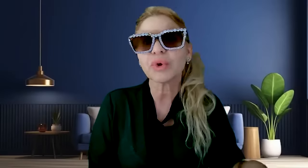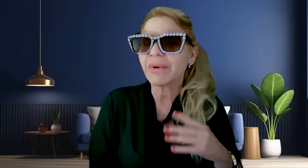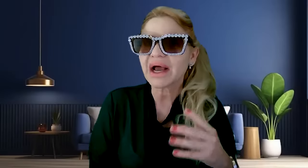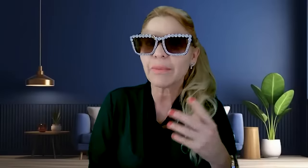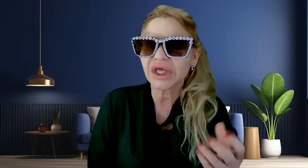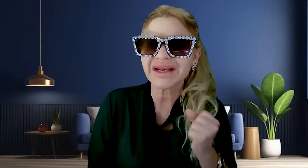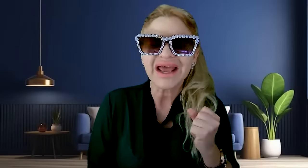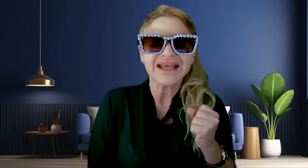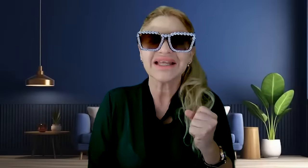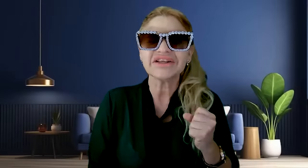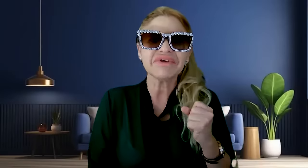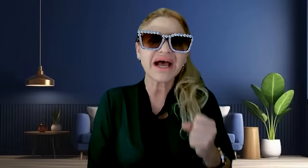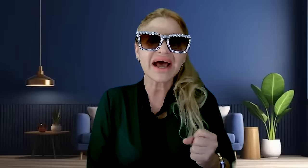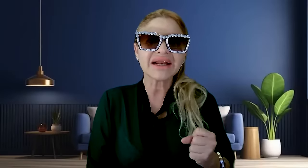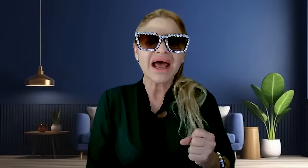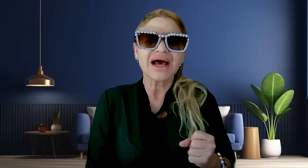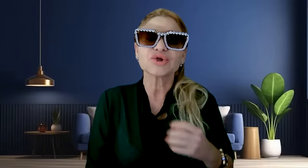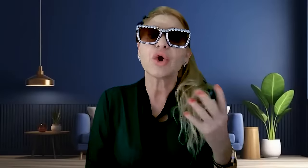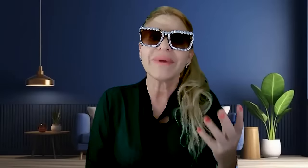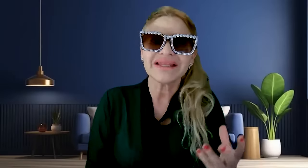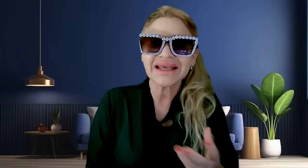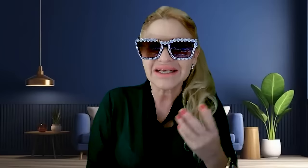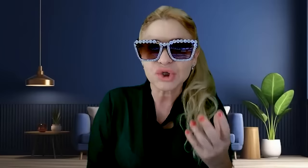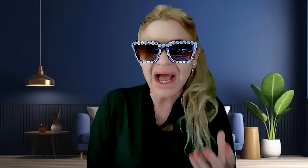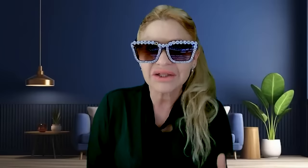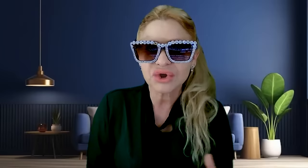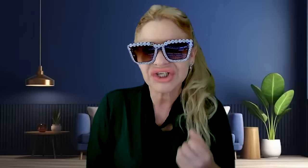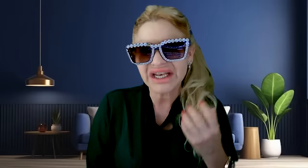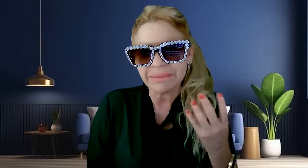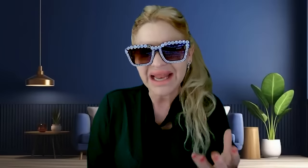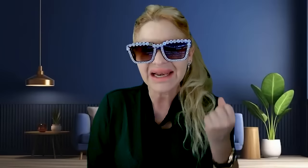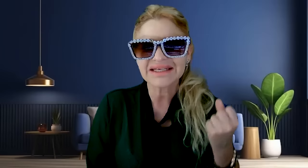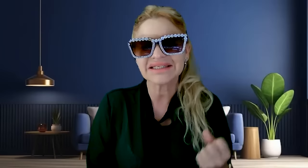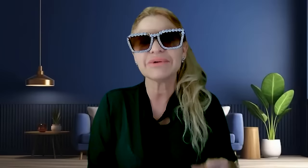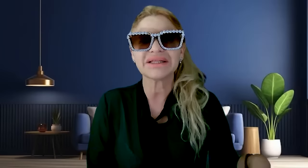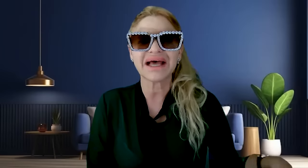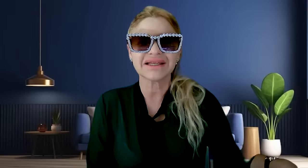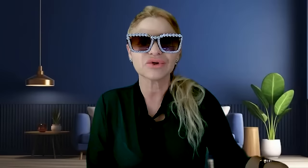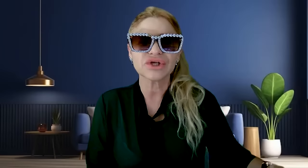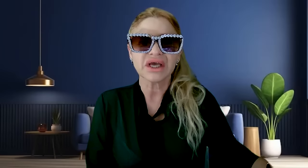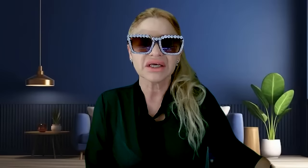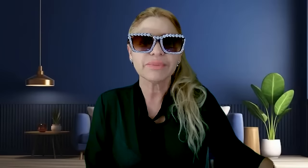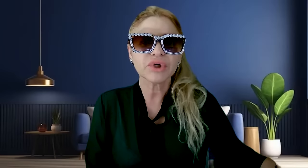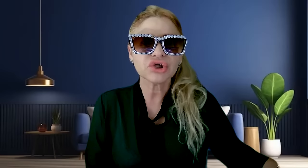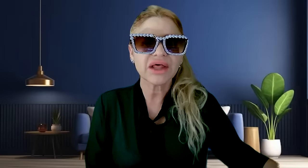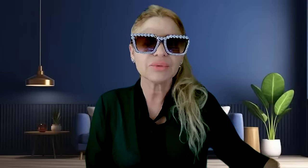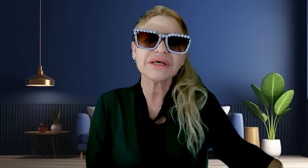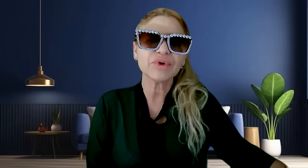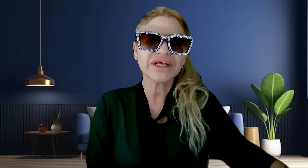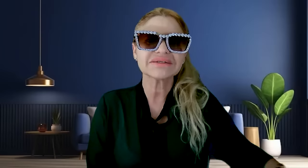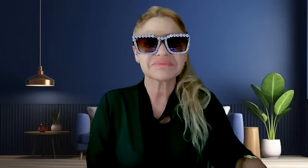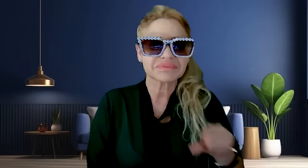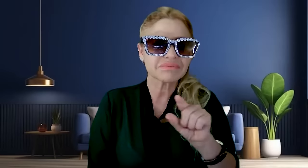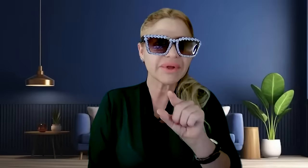protegidos porque van a poder identificar a los que cometen estos actos criminales y vandálicos. Y por otro lado,